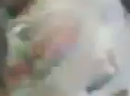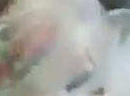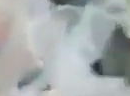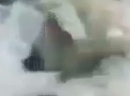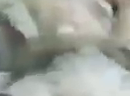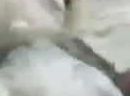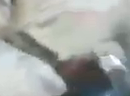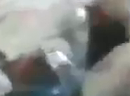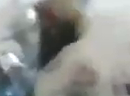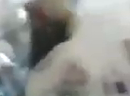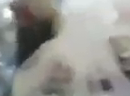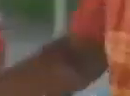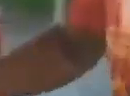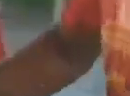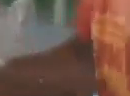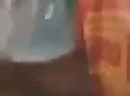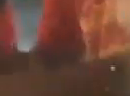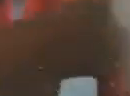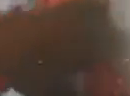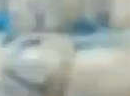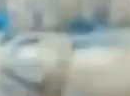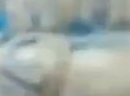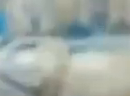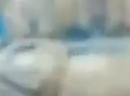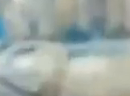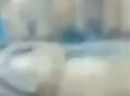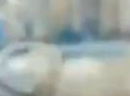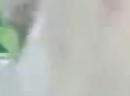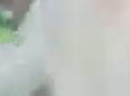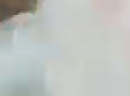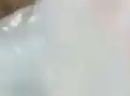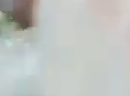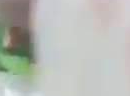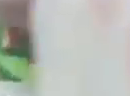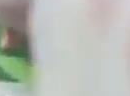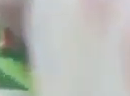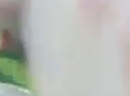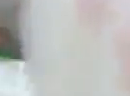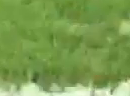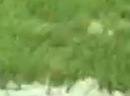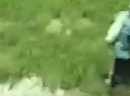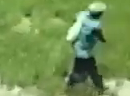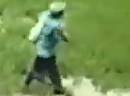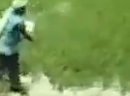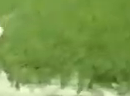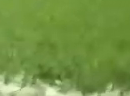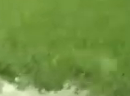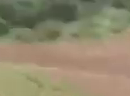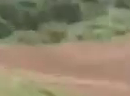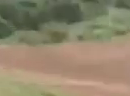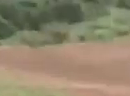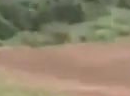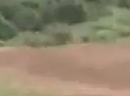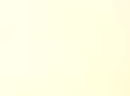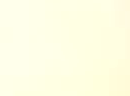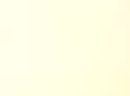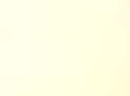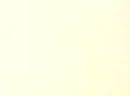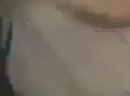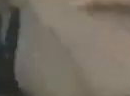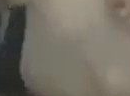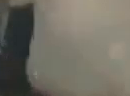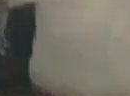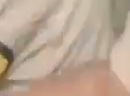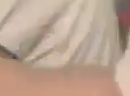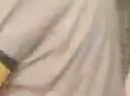nuestro. Eso solo lo tiene Venezuela. Garantizar la seguridad y la soberanía alimentaria del pueblo, de la familia, del